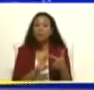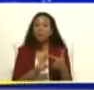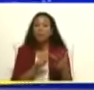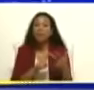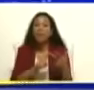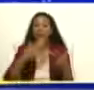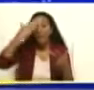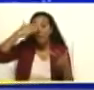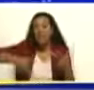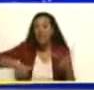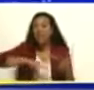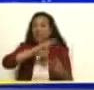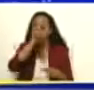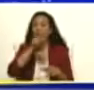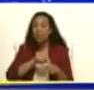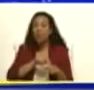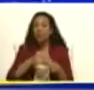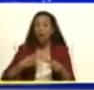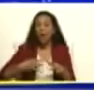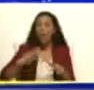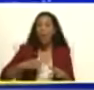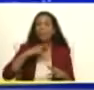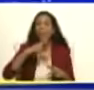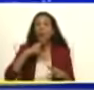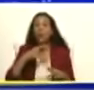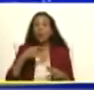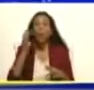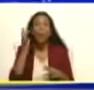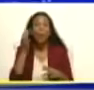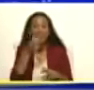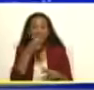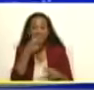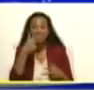La Milicia Nacional Bolivariana, milicianos y milicianas.